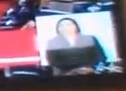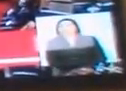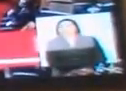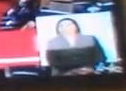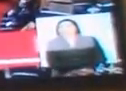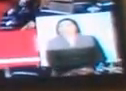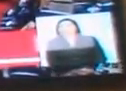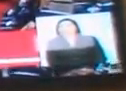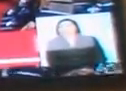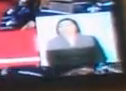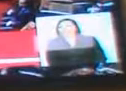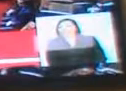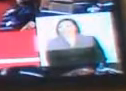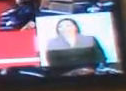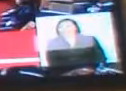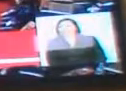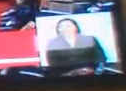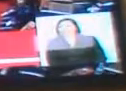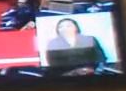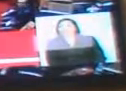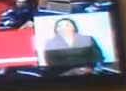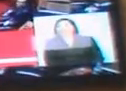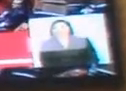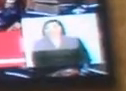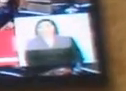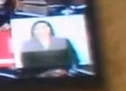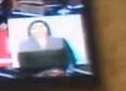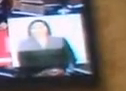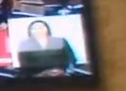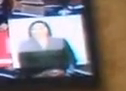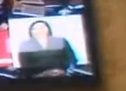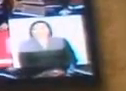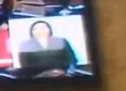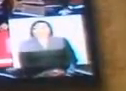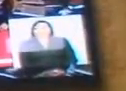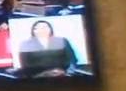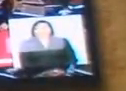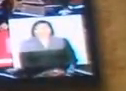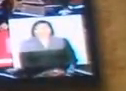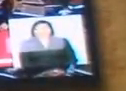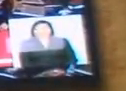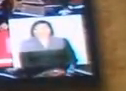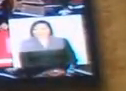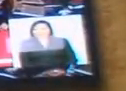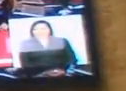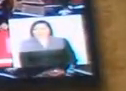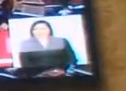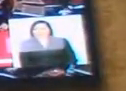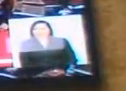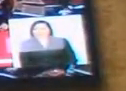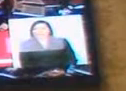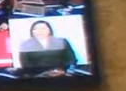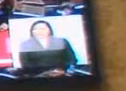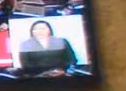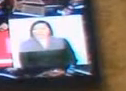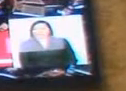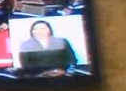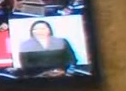vamos a escuchar ya al presidente de la República, presidente constitucional de la